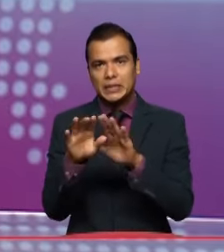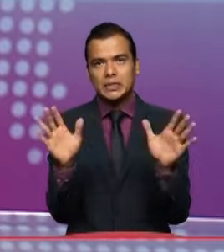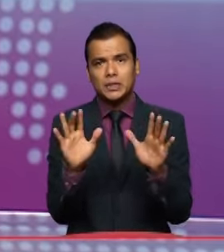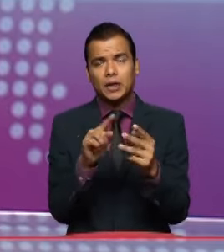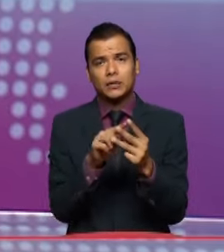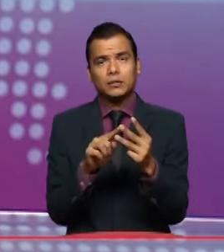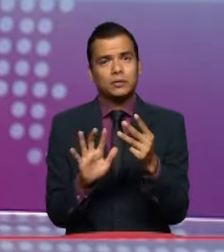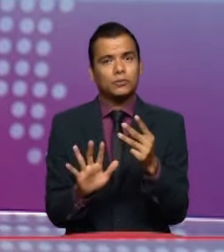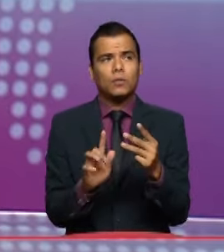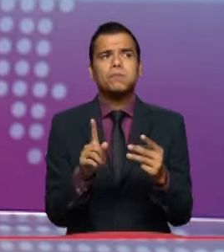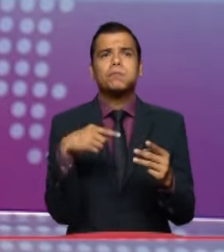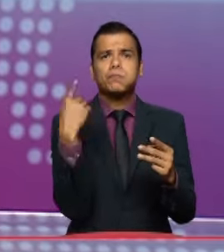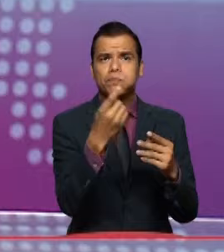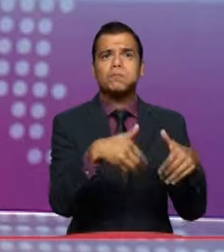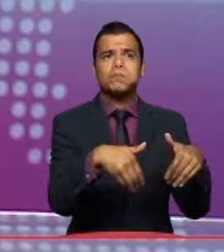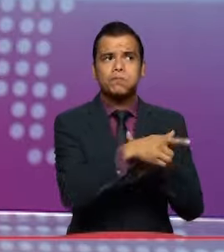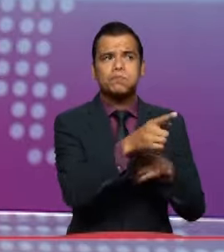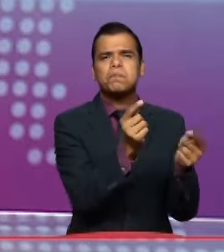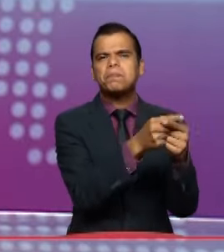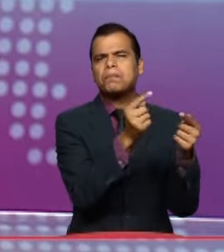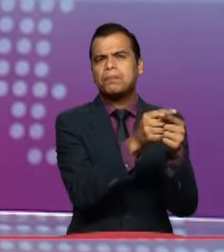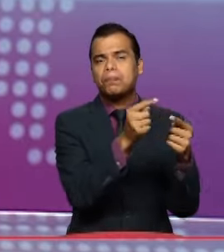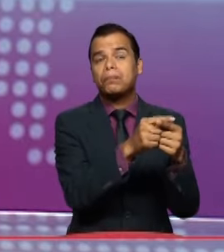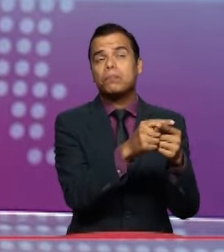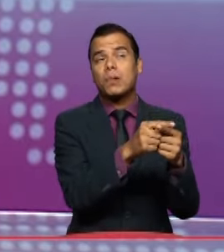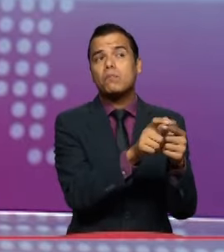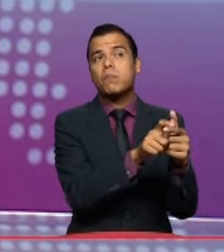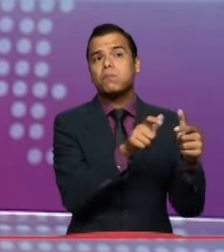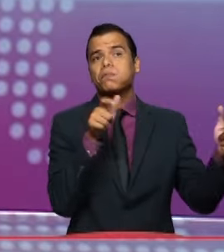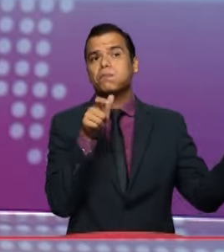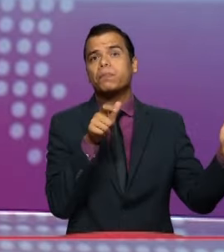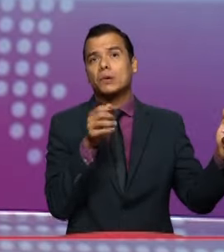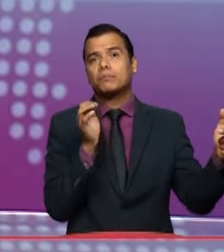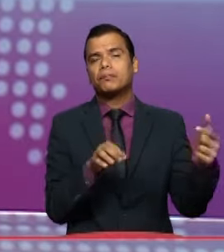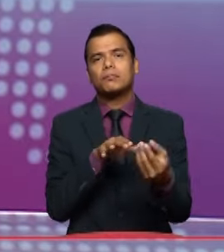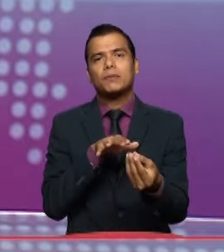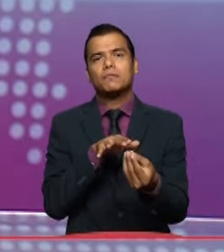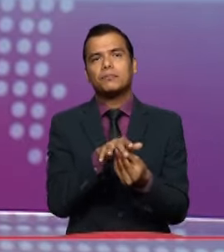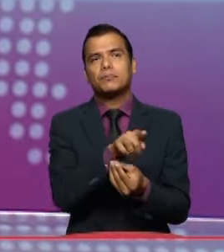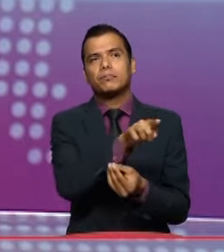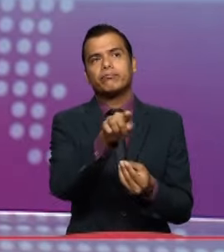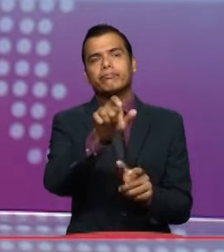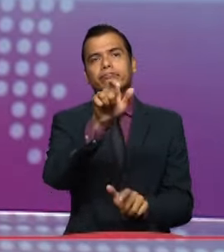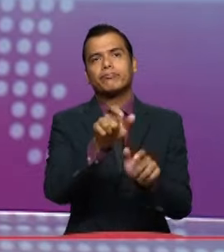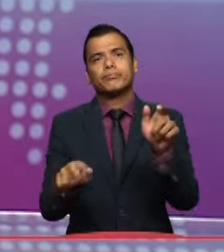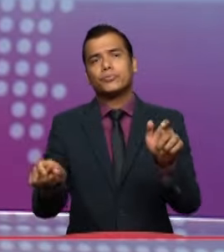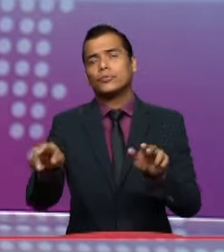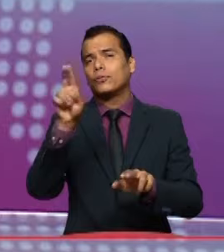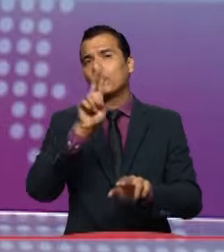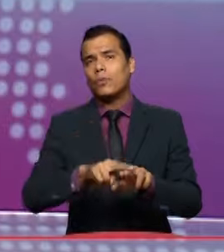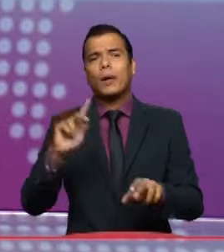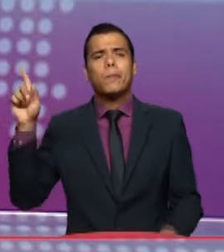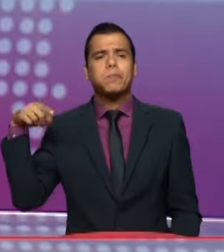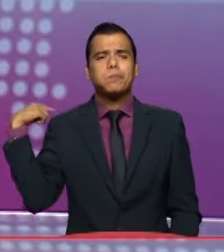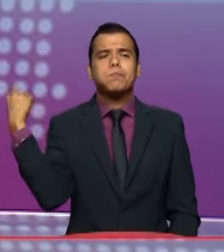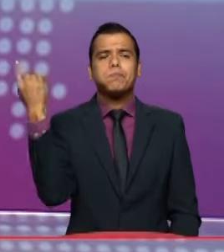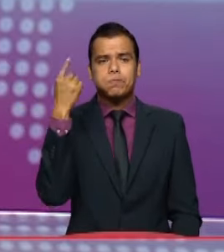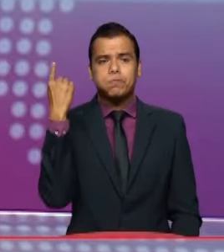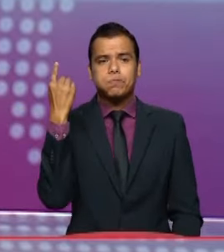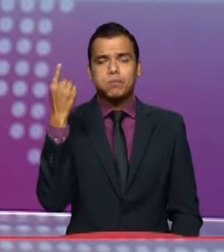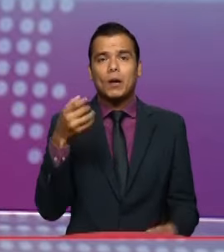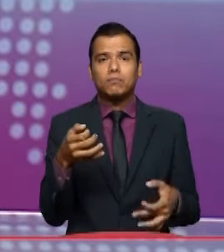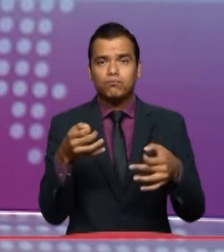riñas y peleas callejeras o familiares ha cobrado importancia, afectando directamente la vida diaria de ciudadanos y resultando en